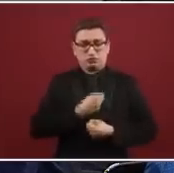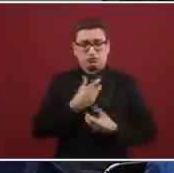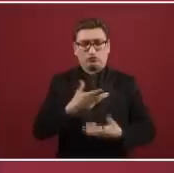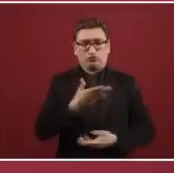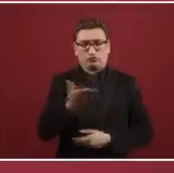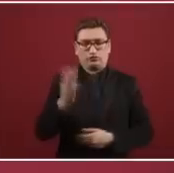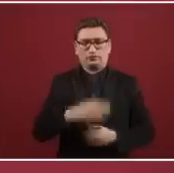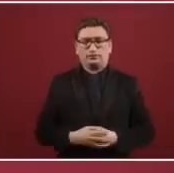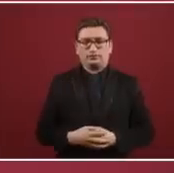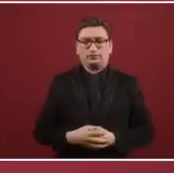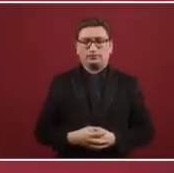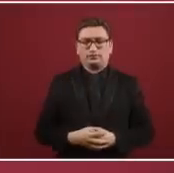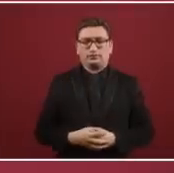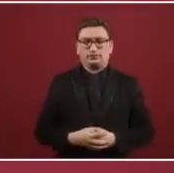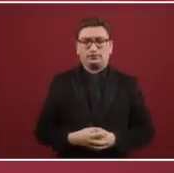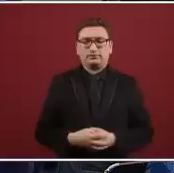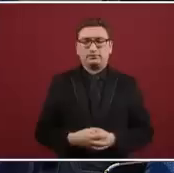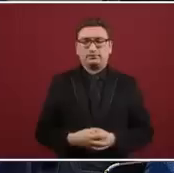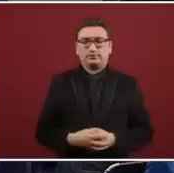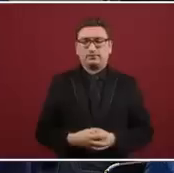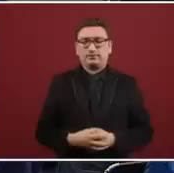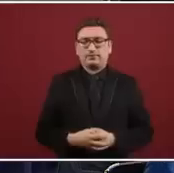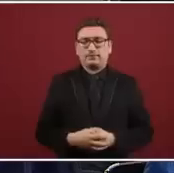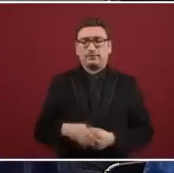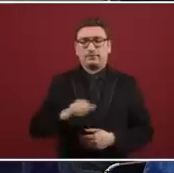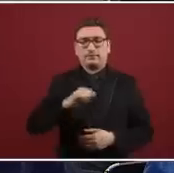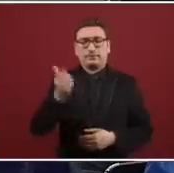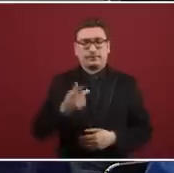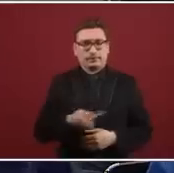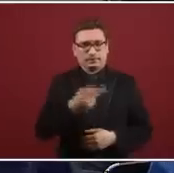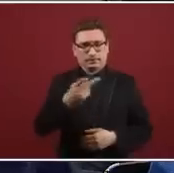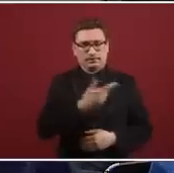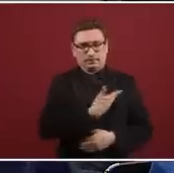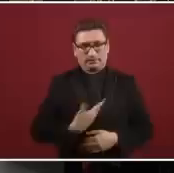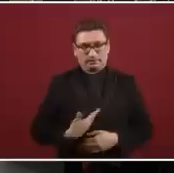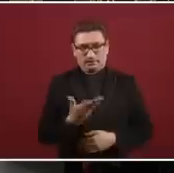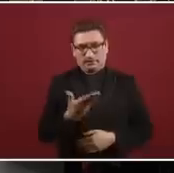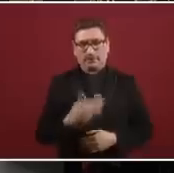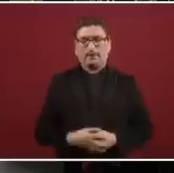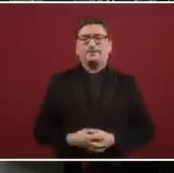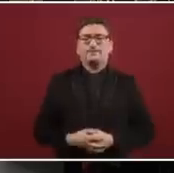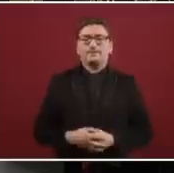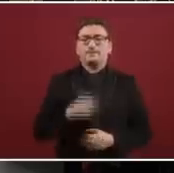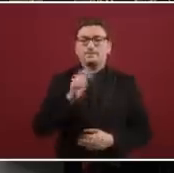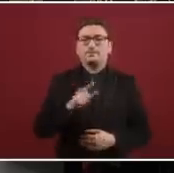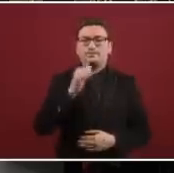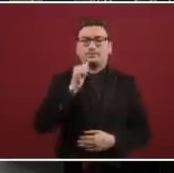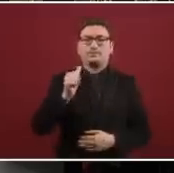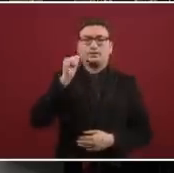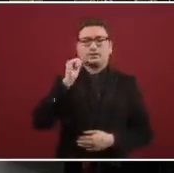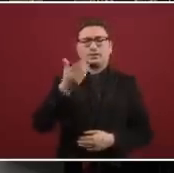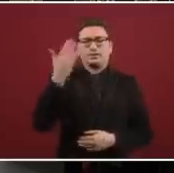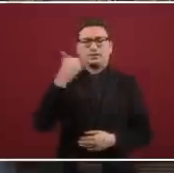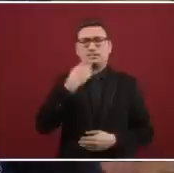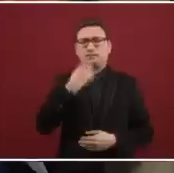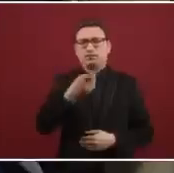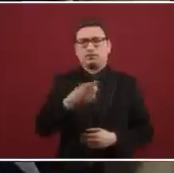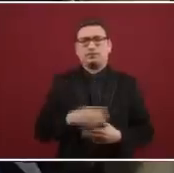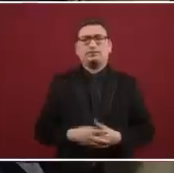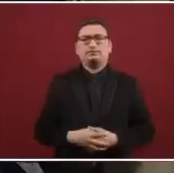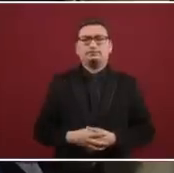hagan ellos. Perfecto. Bueno, gracias. Y la otra pregunta, presidente, tiene que ver con lo que usted ayer enumeró, hizo una serie de